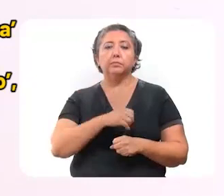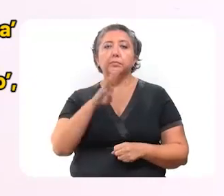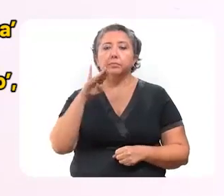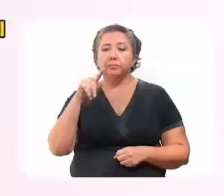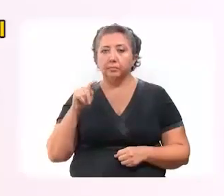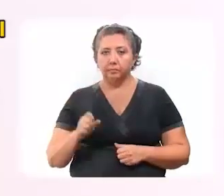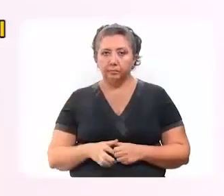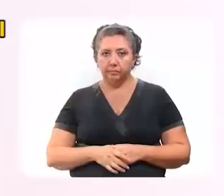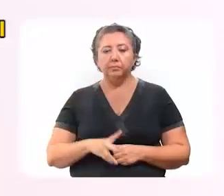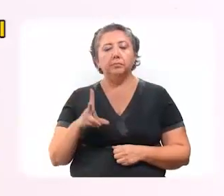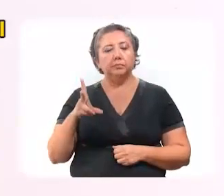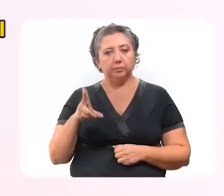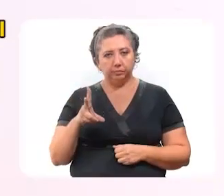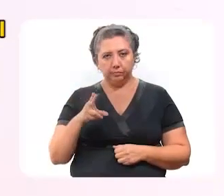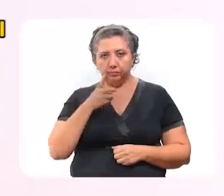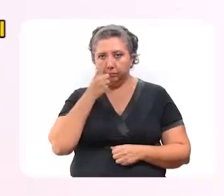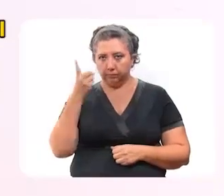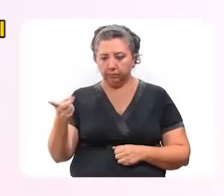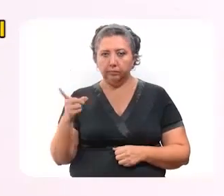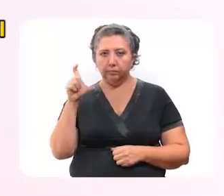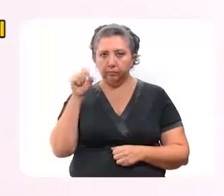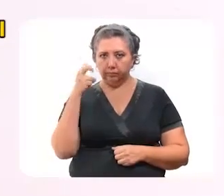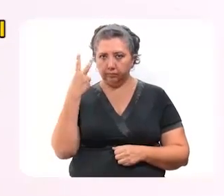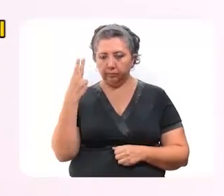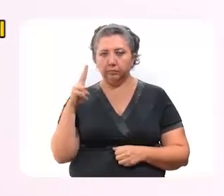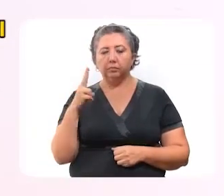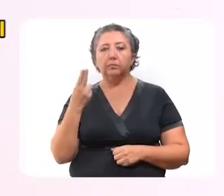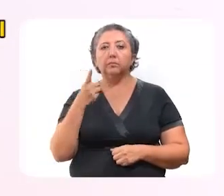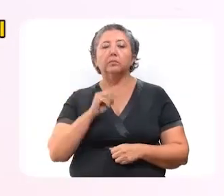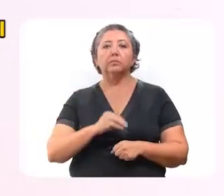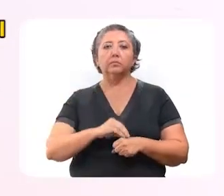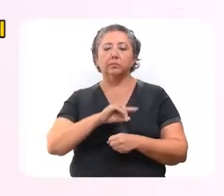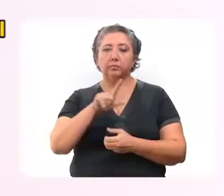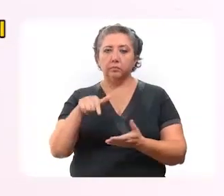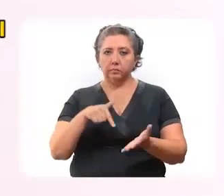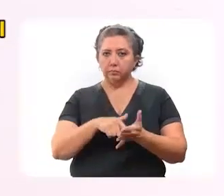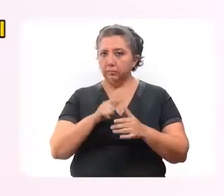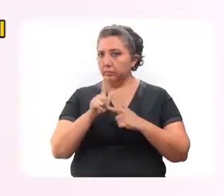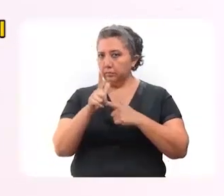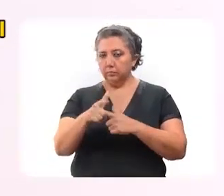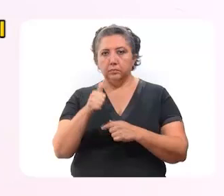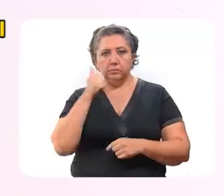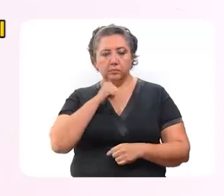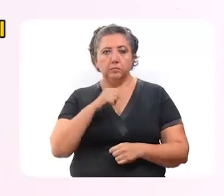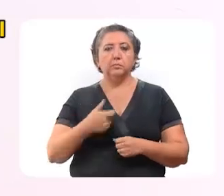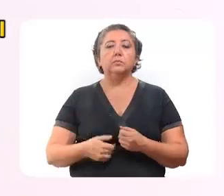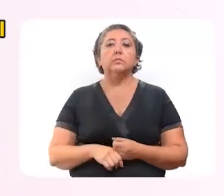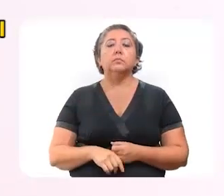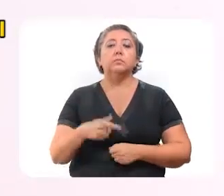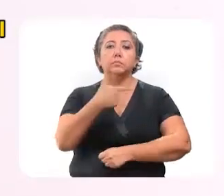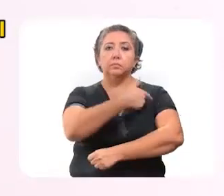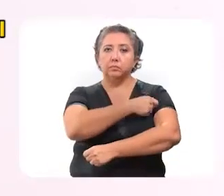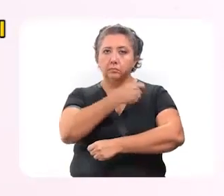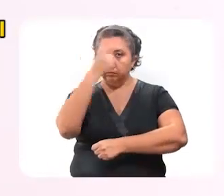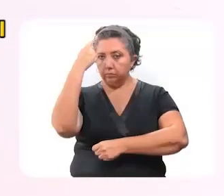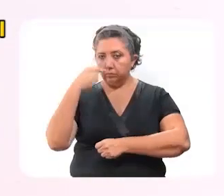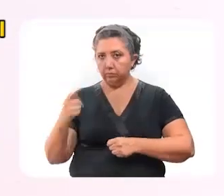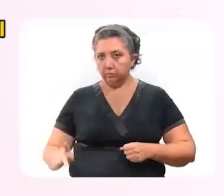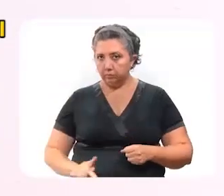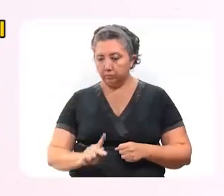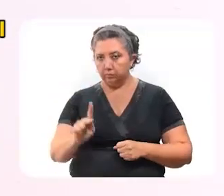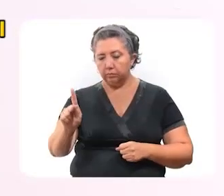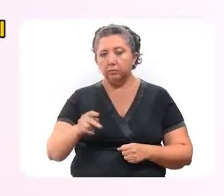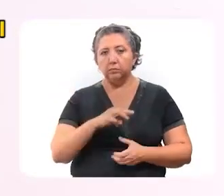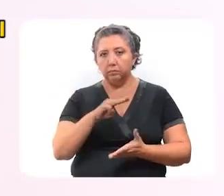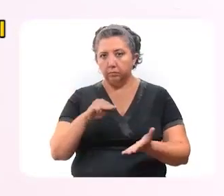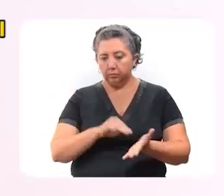Bienestar. También, a partir del 22 de noviembre se situarán módulos permanentes de vacunación contra el coronavirus en Mérida y el interior del